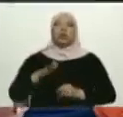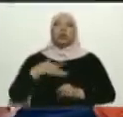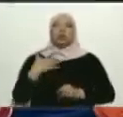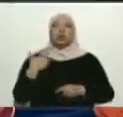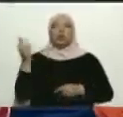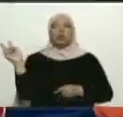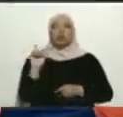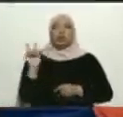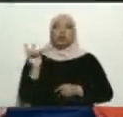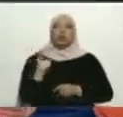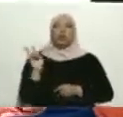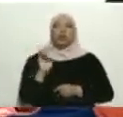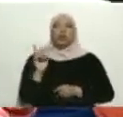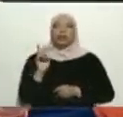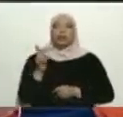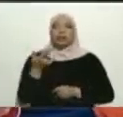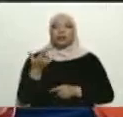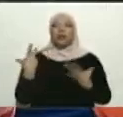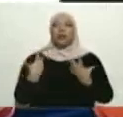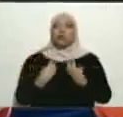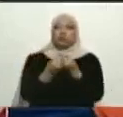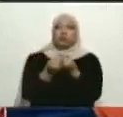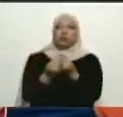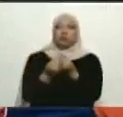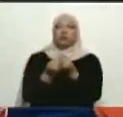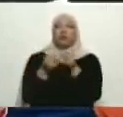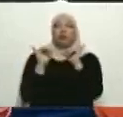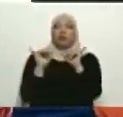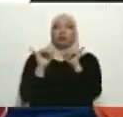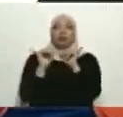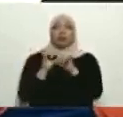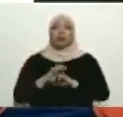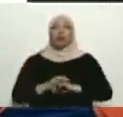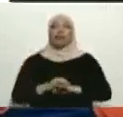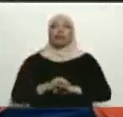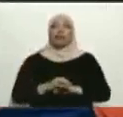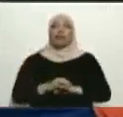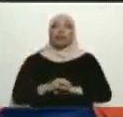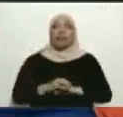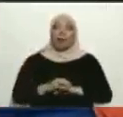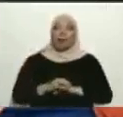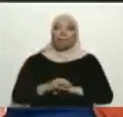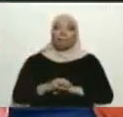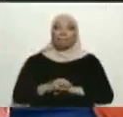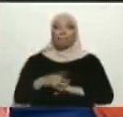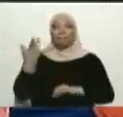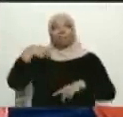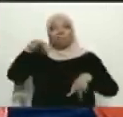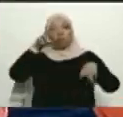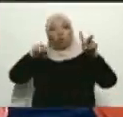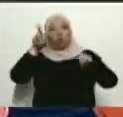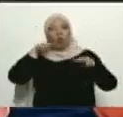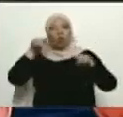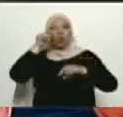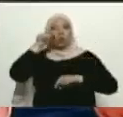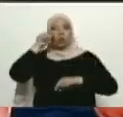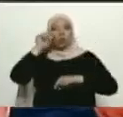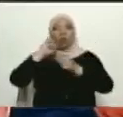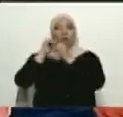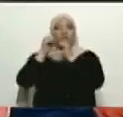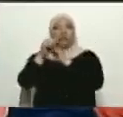pueblo venezolano bueno en su conjunto lo vimos tuvieron movilización otros tuvieron lo que se llama turismo de